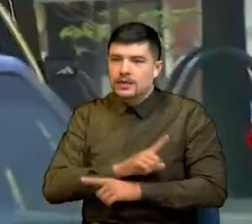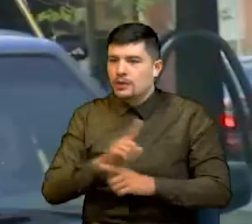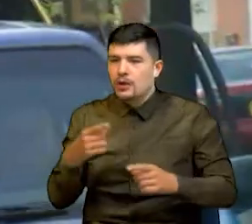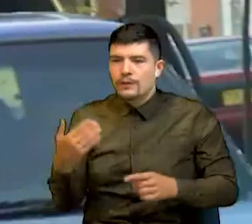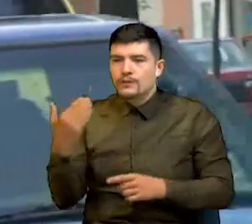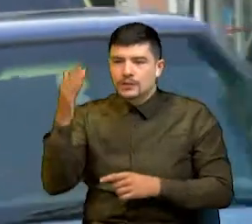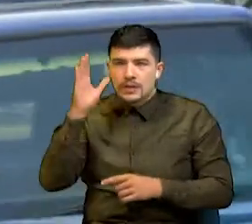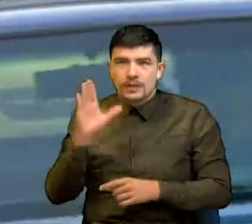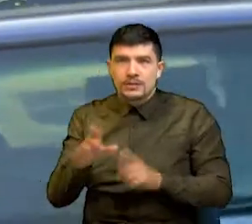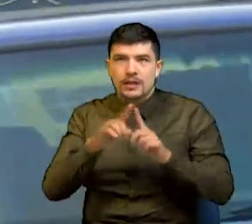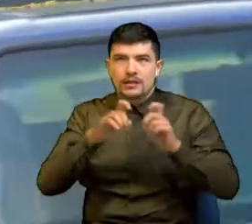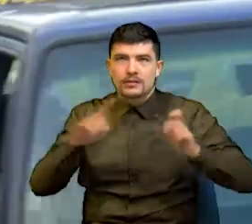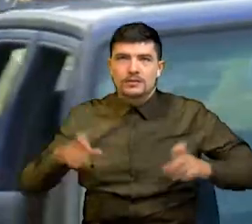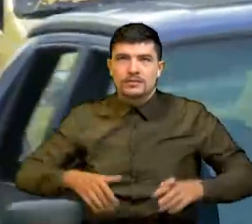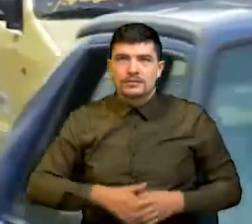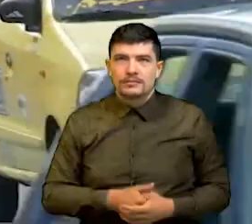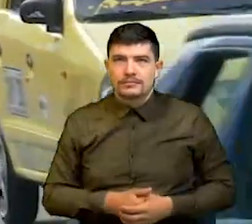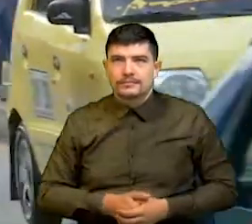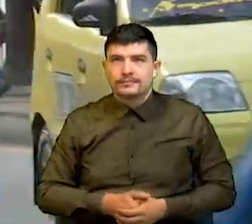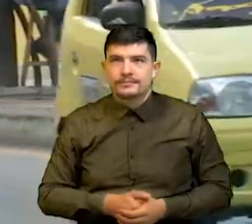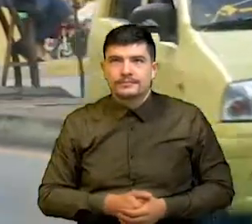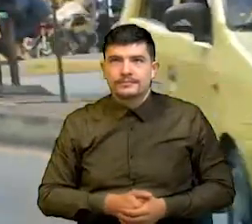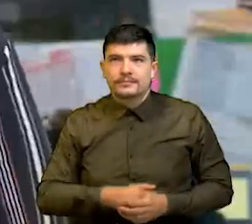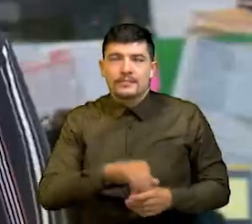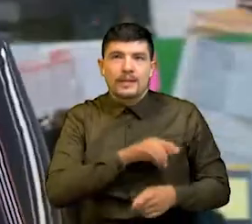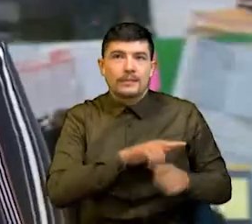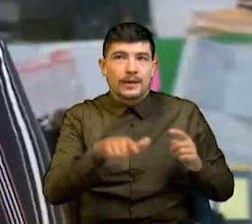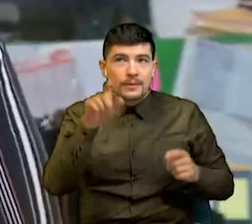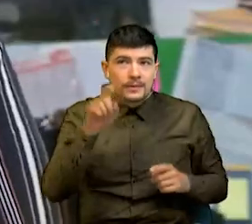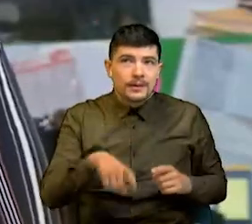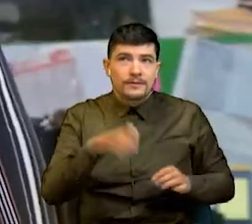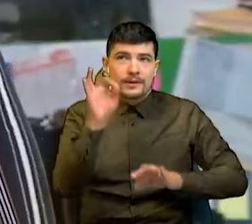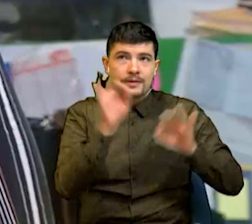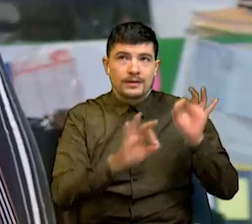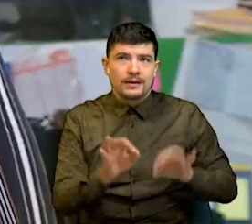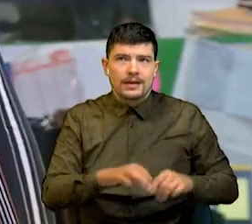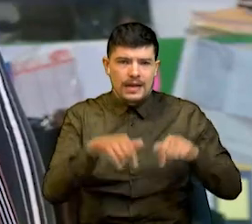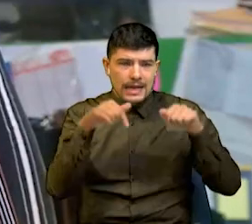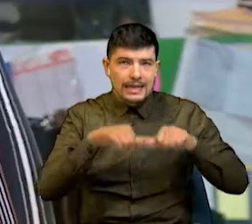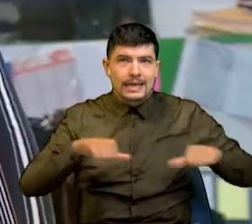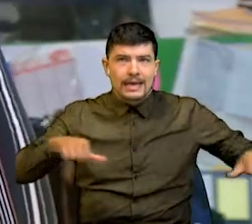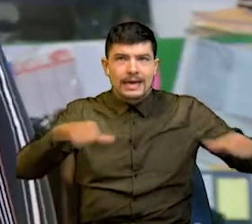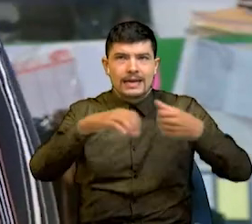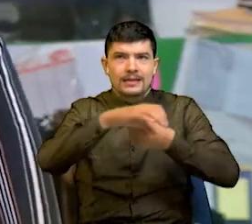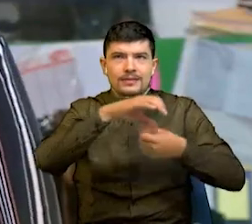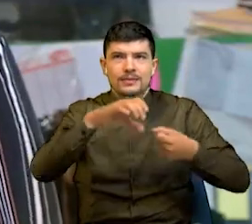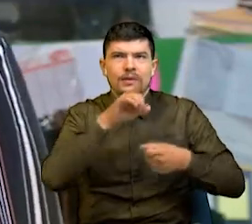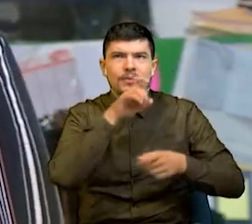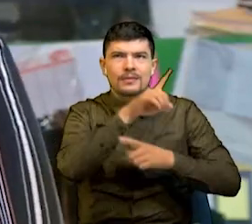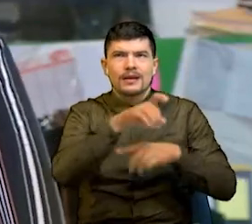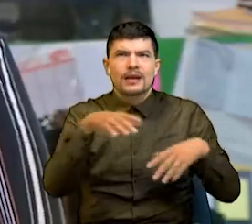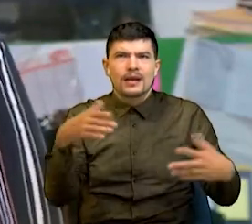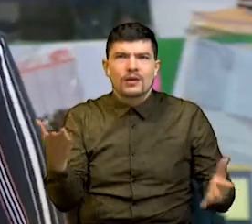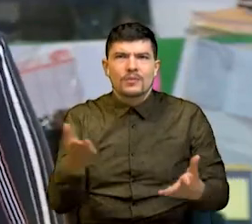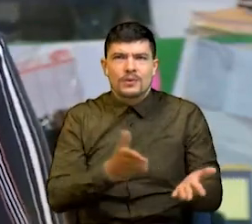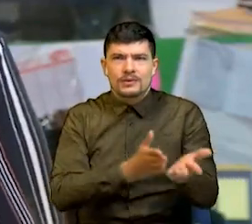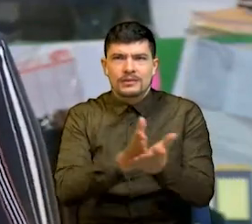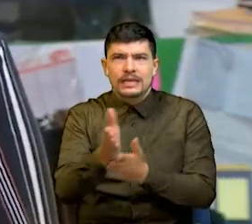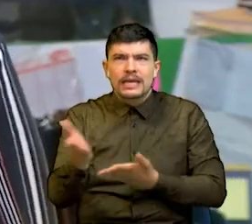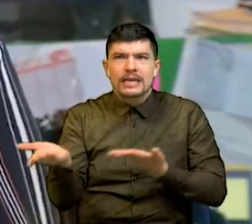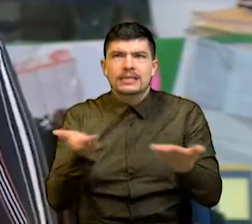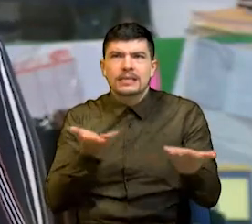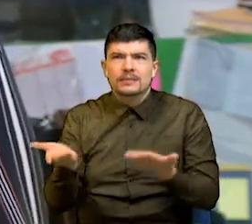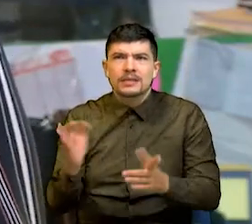cosas precisamente hay que buscar esta contingencia lo que buscamos como área metropolitana o cara manga es seguir pensando el servicio y